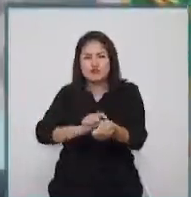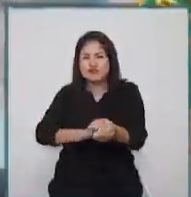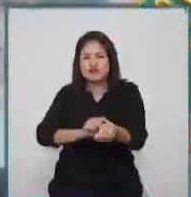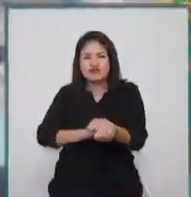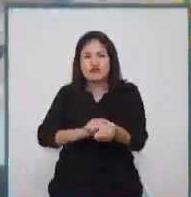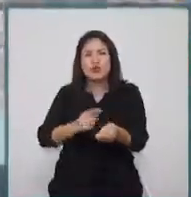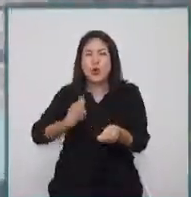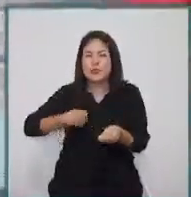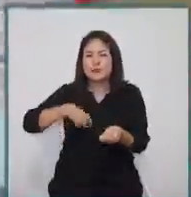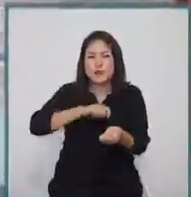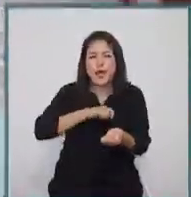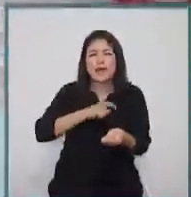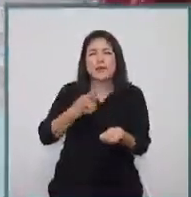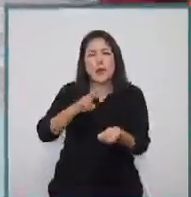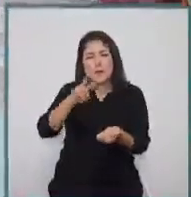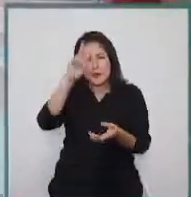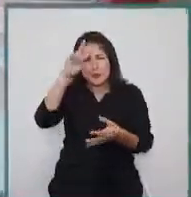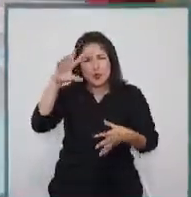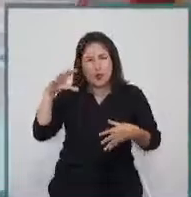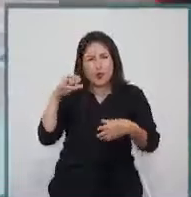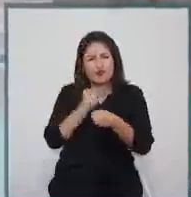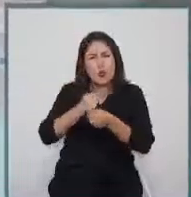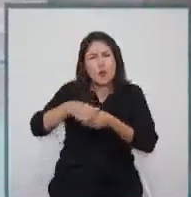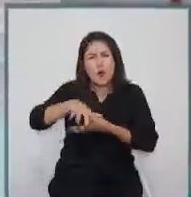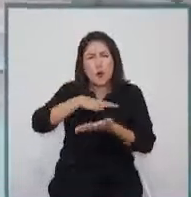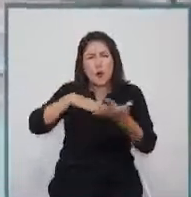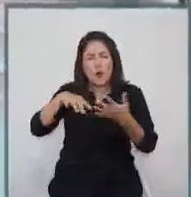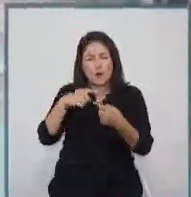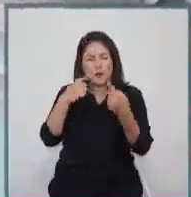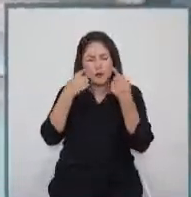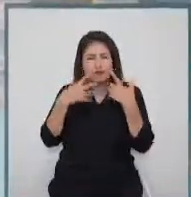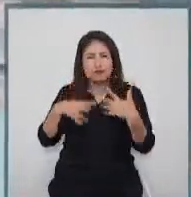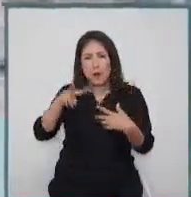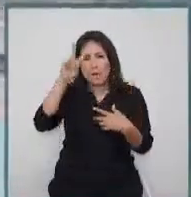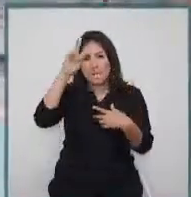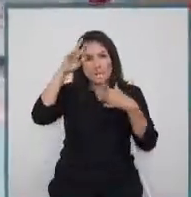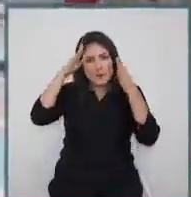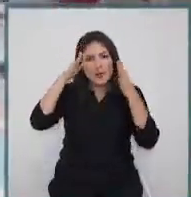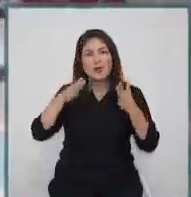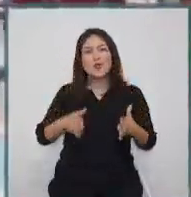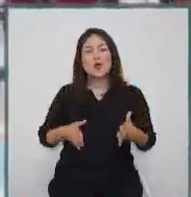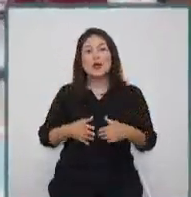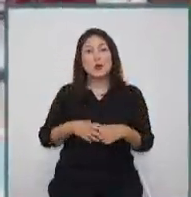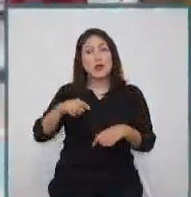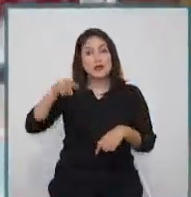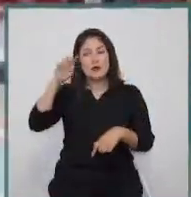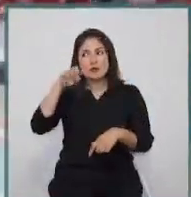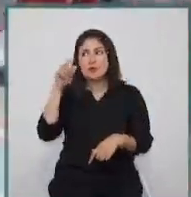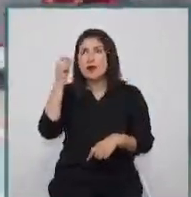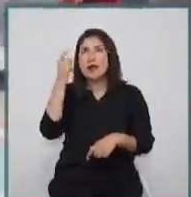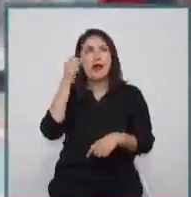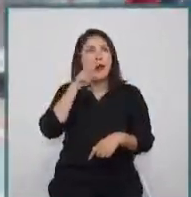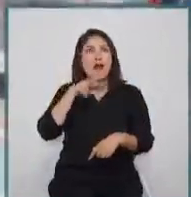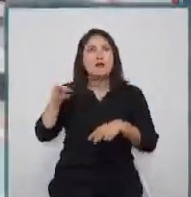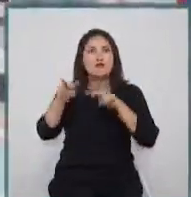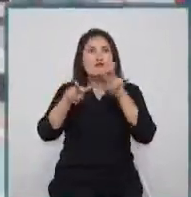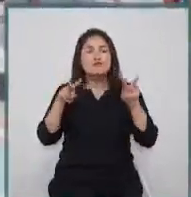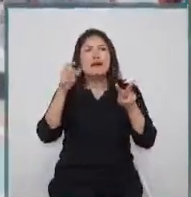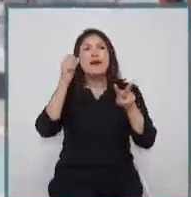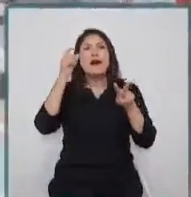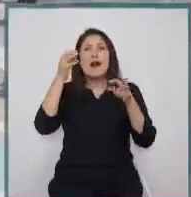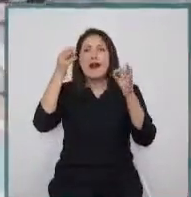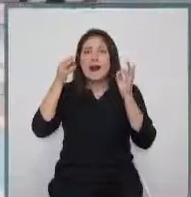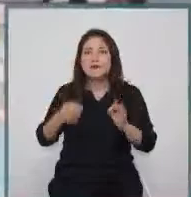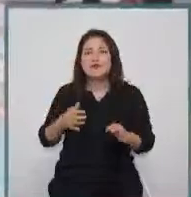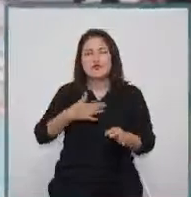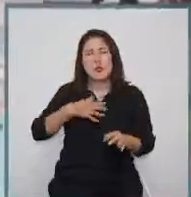pero somos algo distinto, ya somos una fusión, una mezcla maravillosa que es la peruanidad. Y en Puno lo entendemos. Entendemos